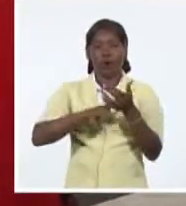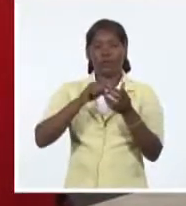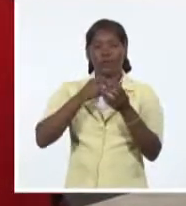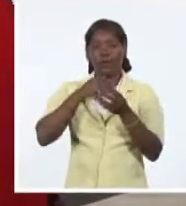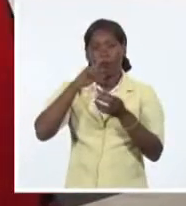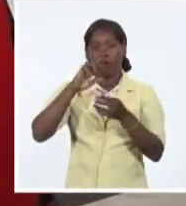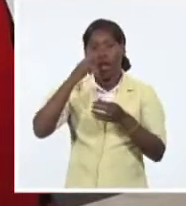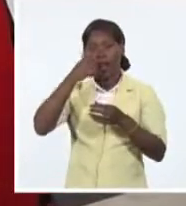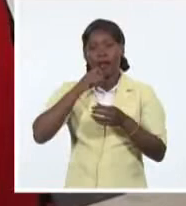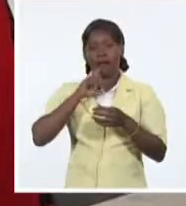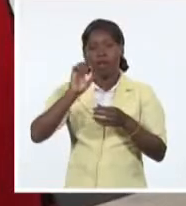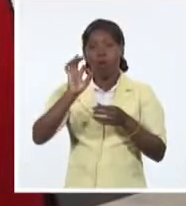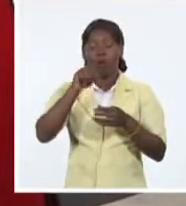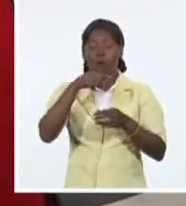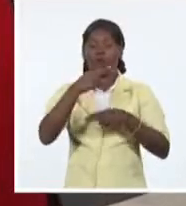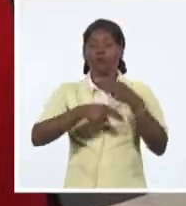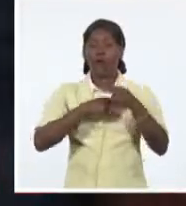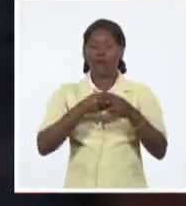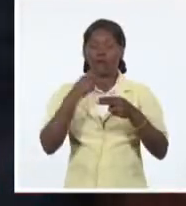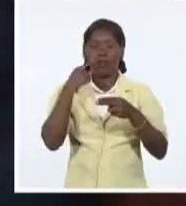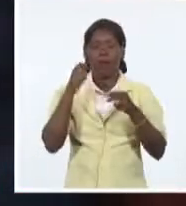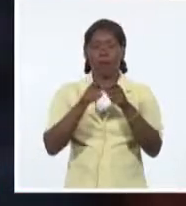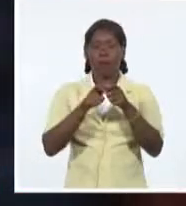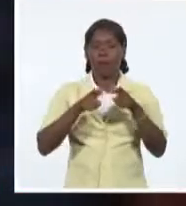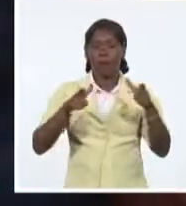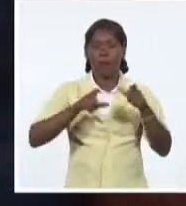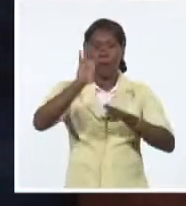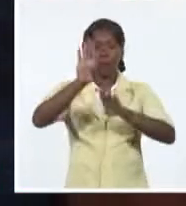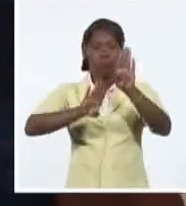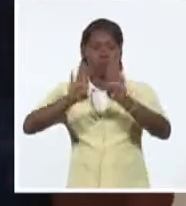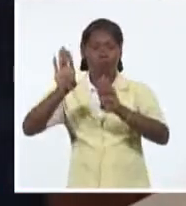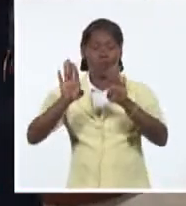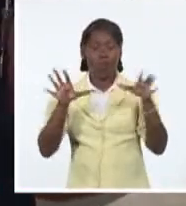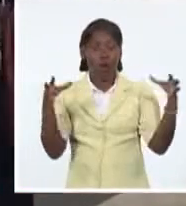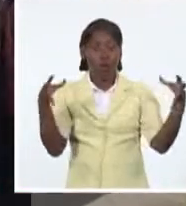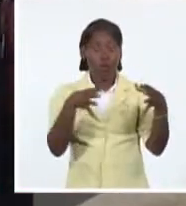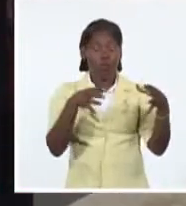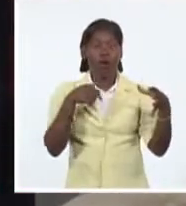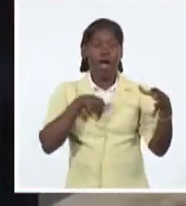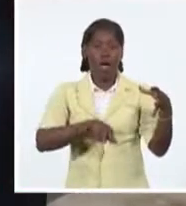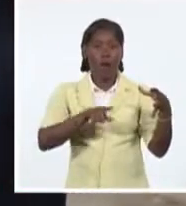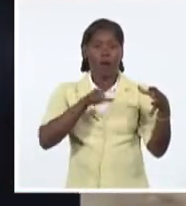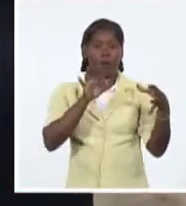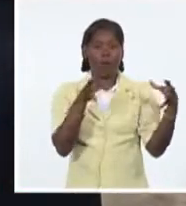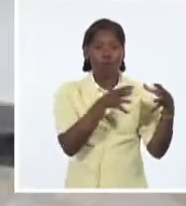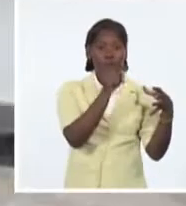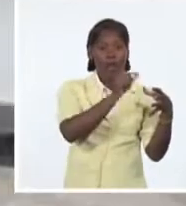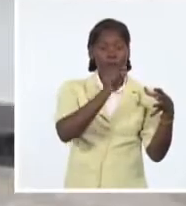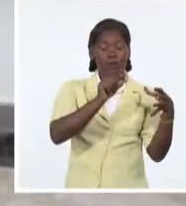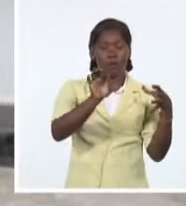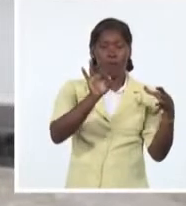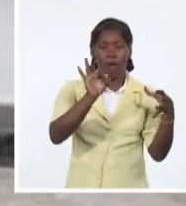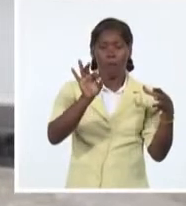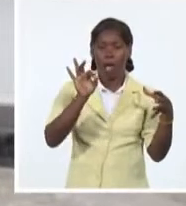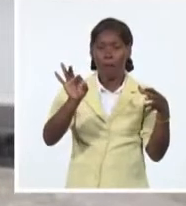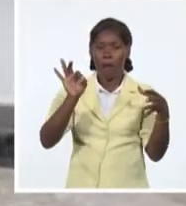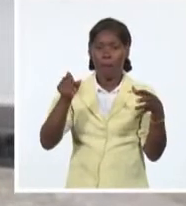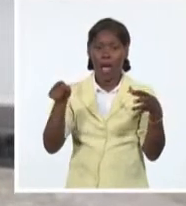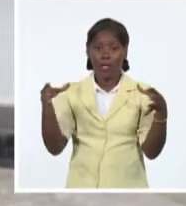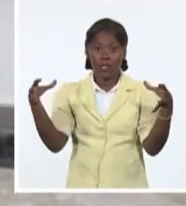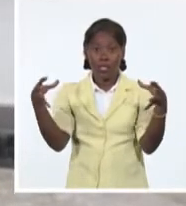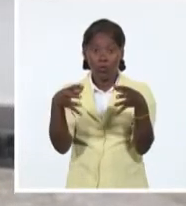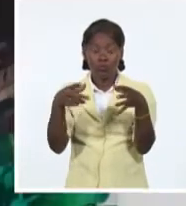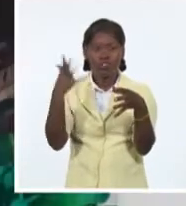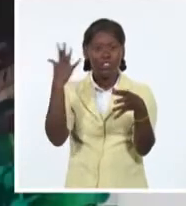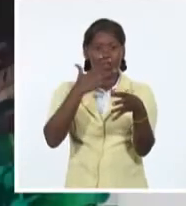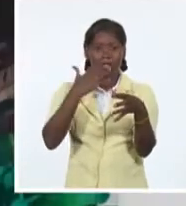las 500 piezas de Ese Conjunto fueron seleccionadas obras de creadores que se formaron en la escuela nacional